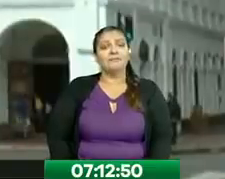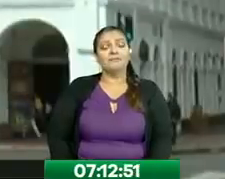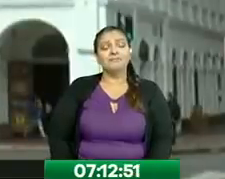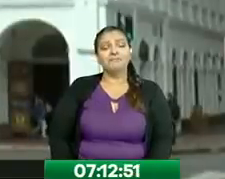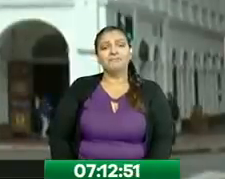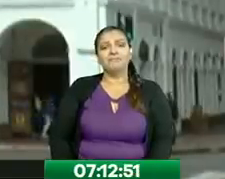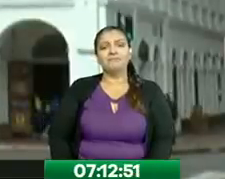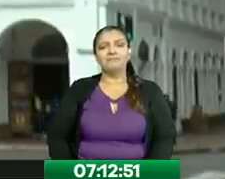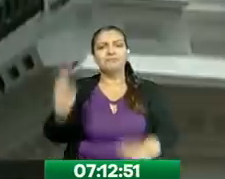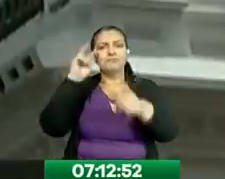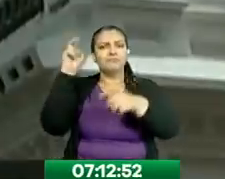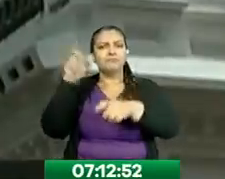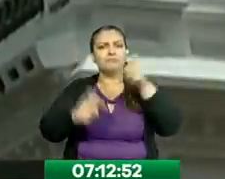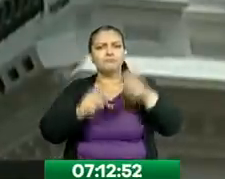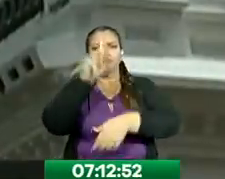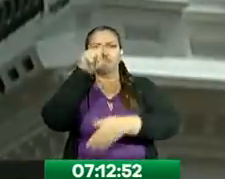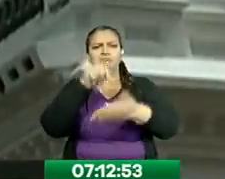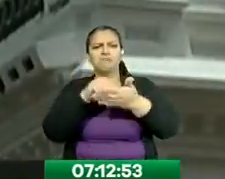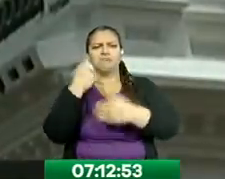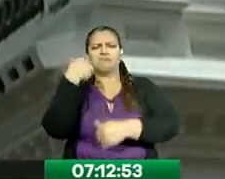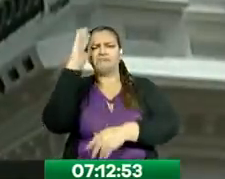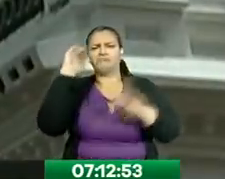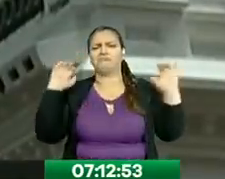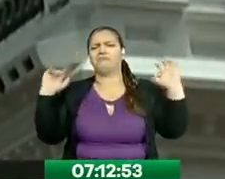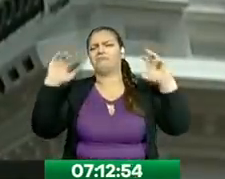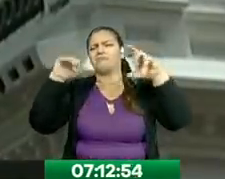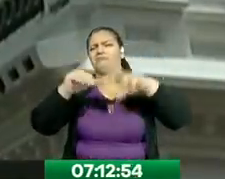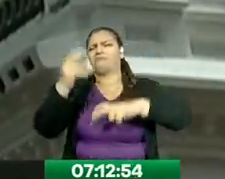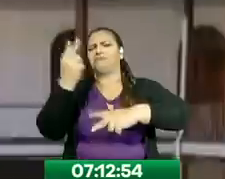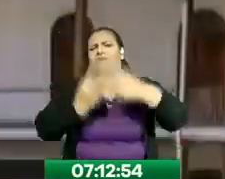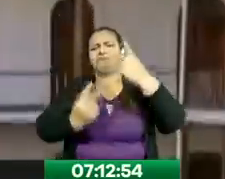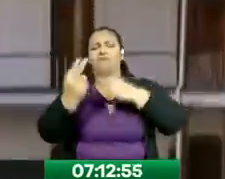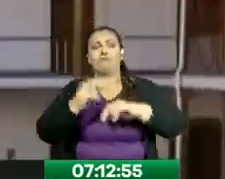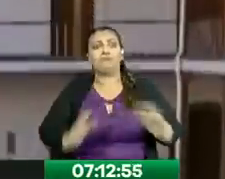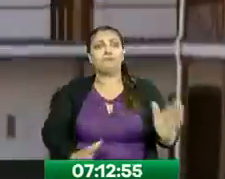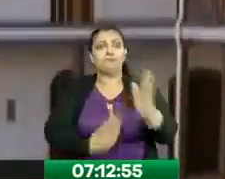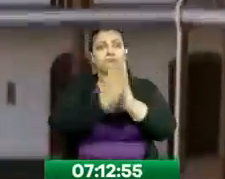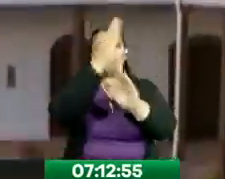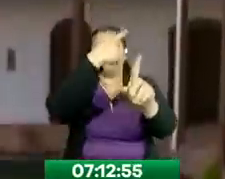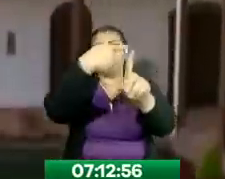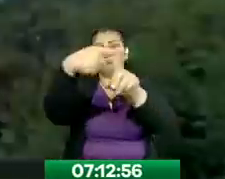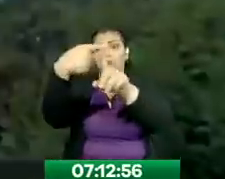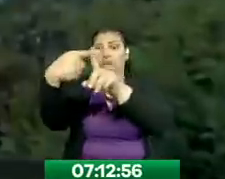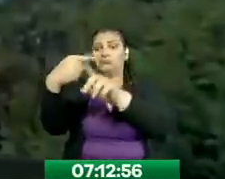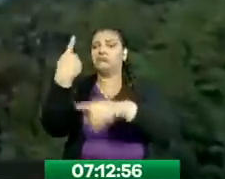también nos espera hay varios templos y usted podrá visitar